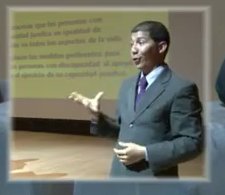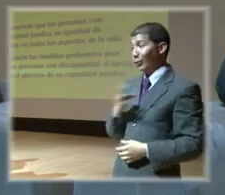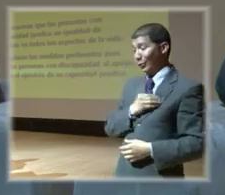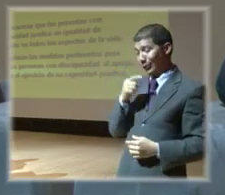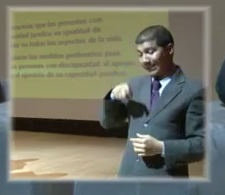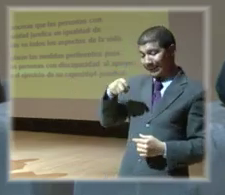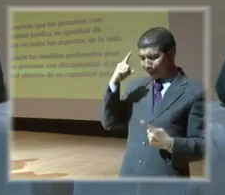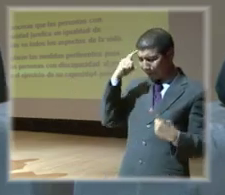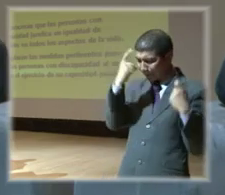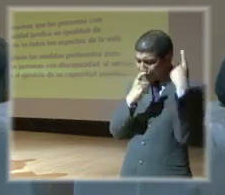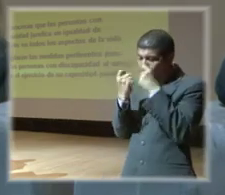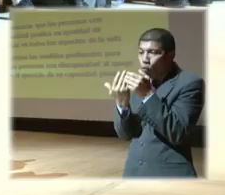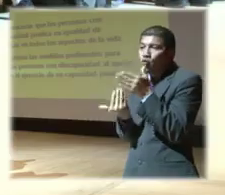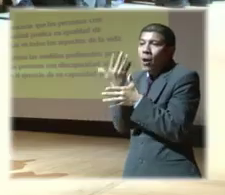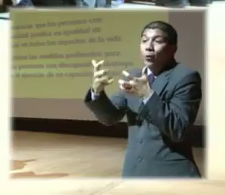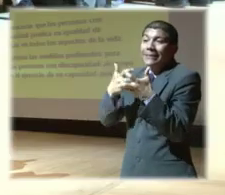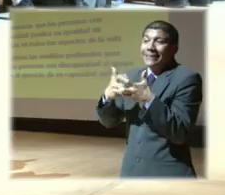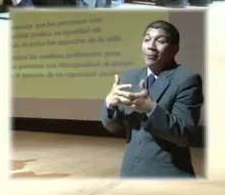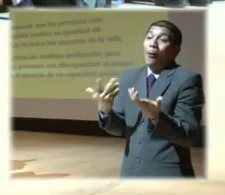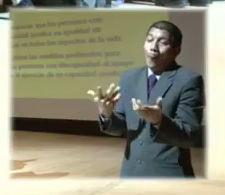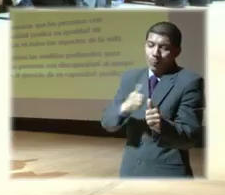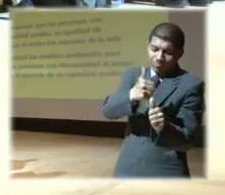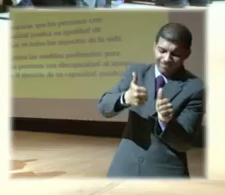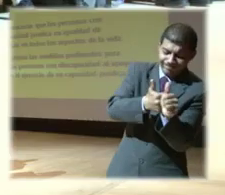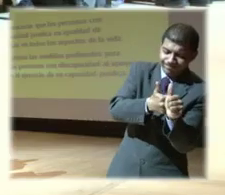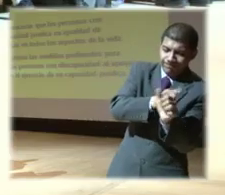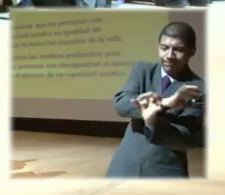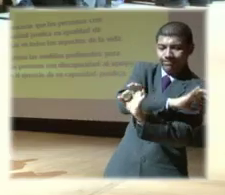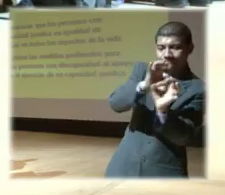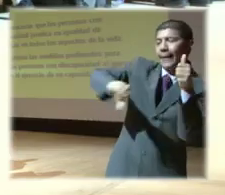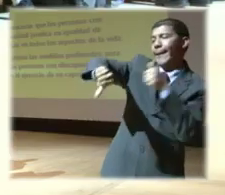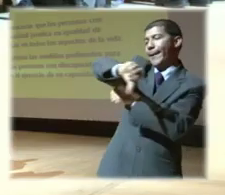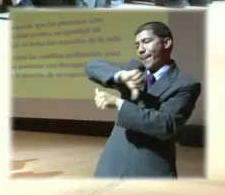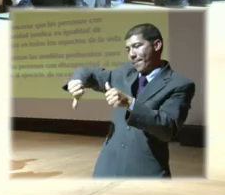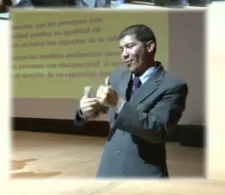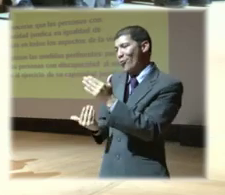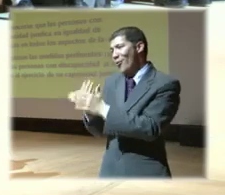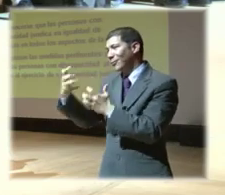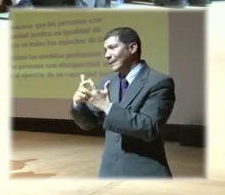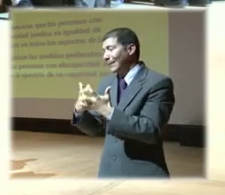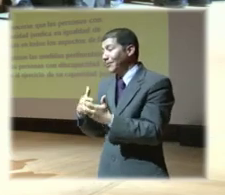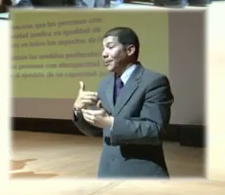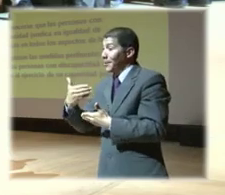nuevo sistema. Agustina, ¿nos podrías también contribuir a la respuesta?